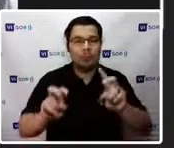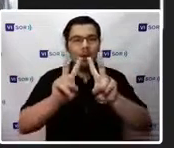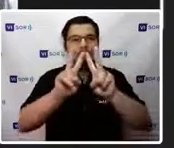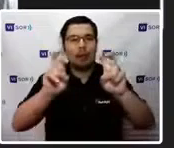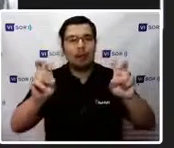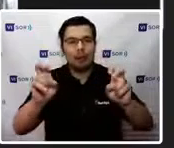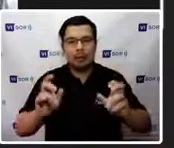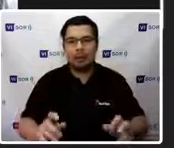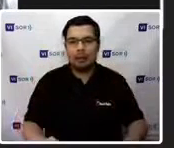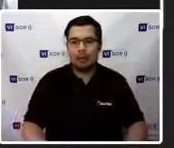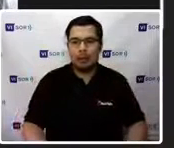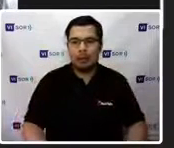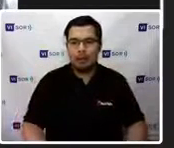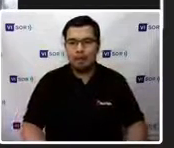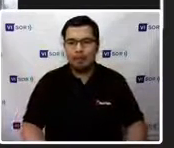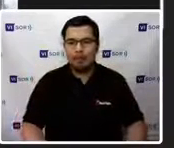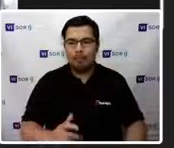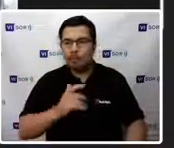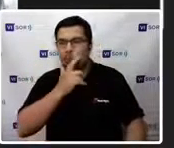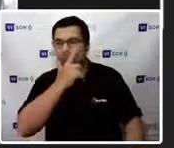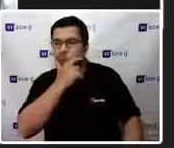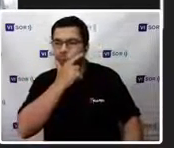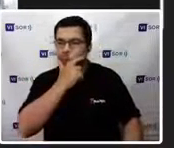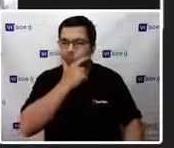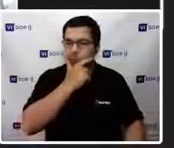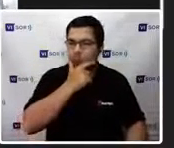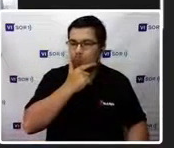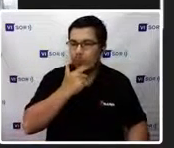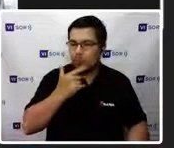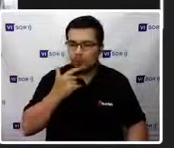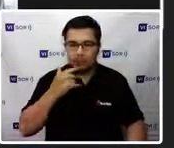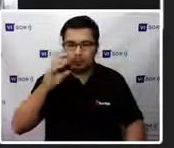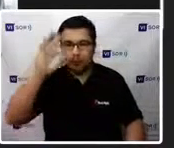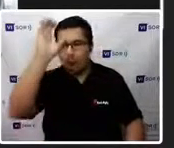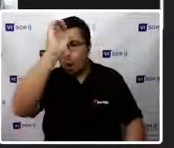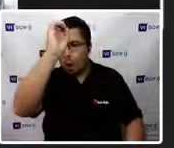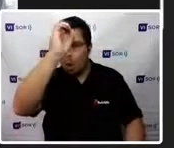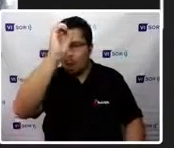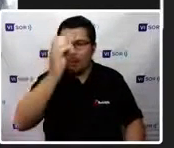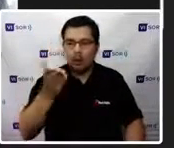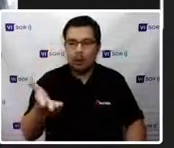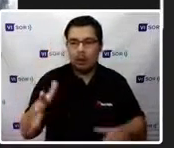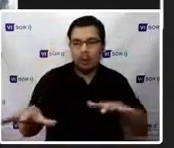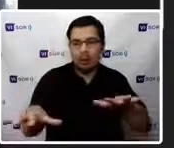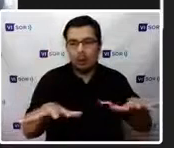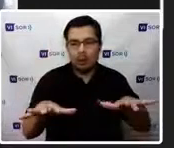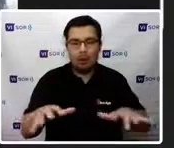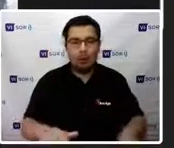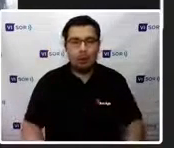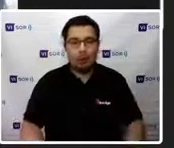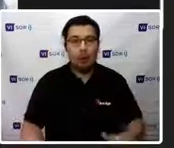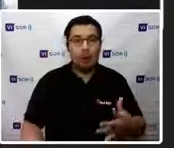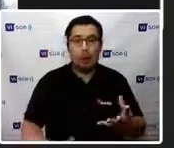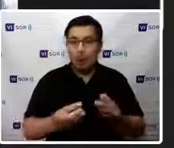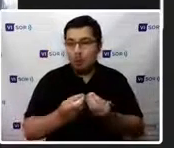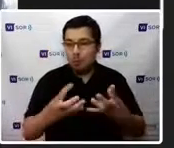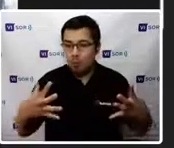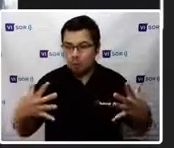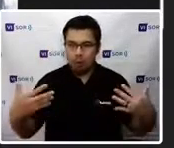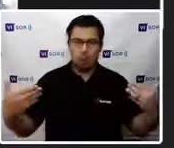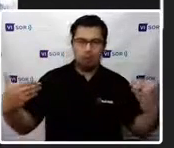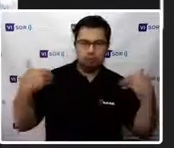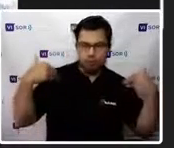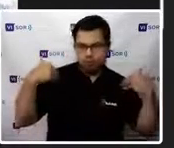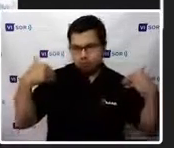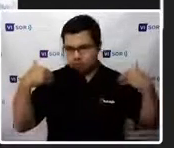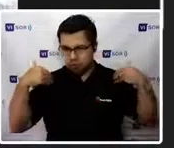tipo de actividades, ¿no es cierto? Y no necesariamente son actividades de alta demanda, ¿no es cierto?, física, sino que también pueden llegar a